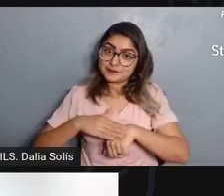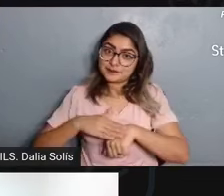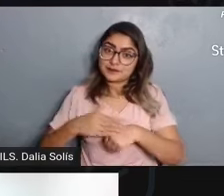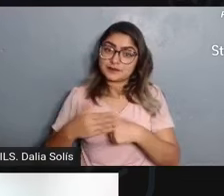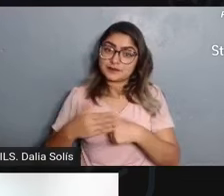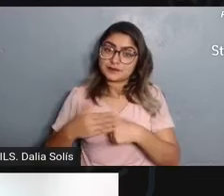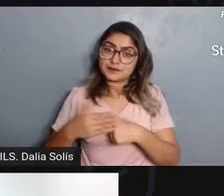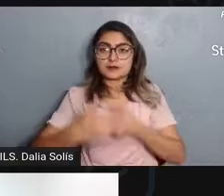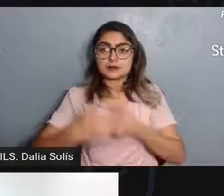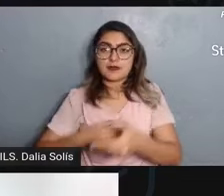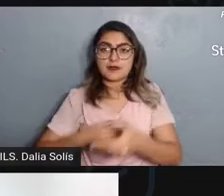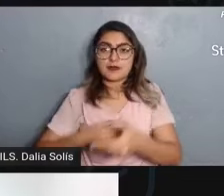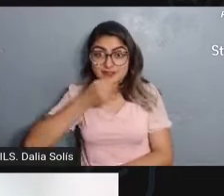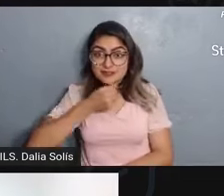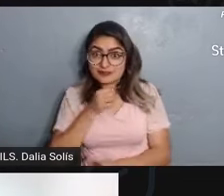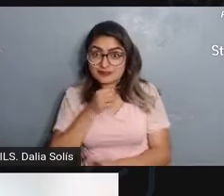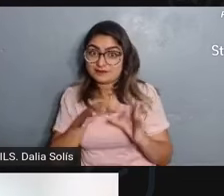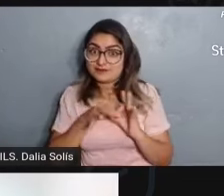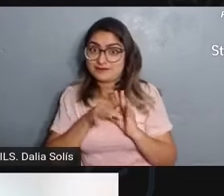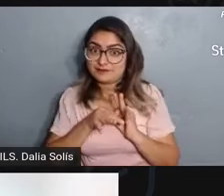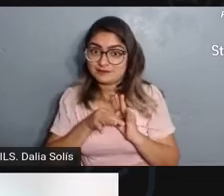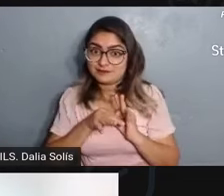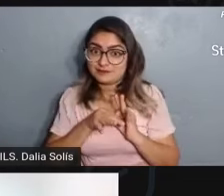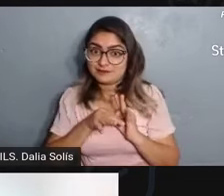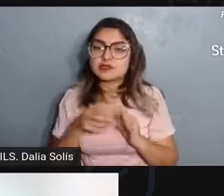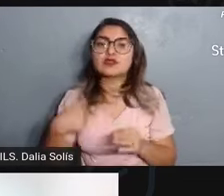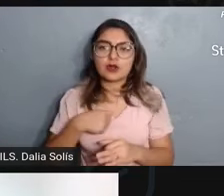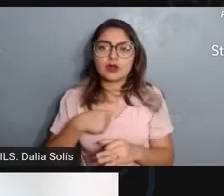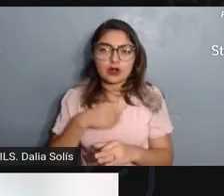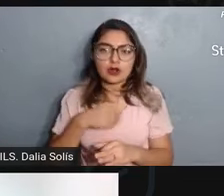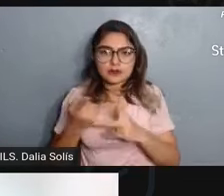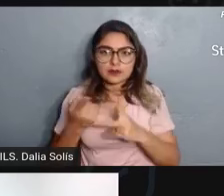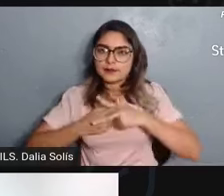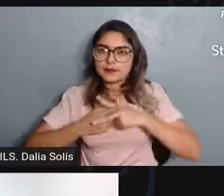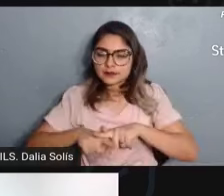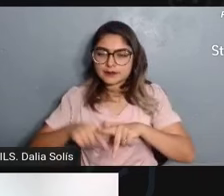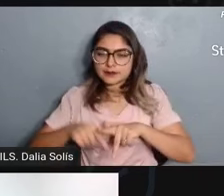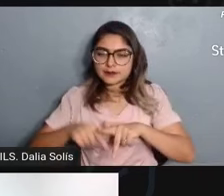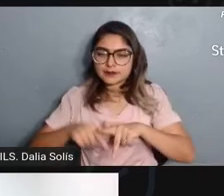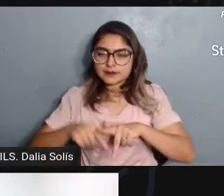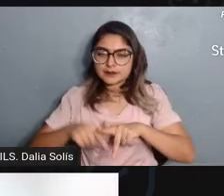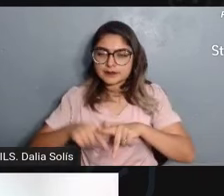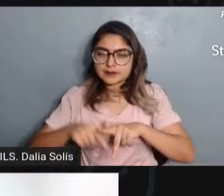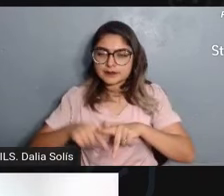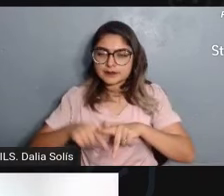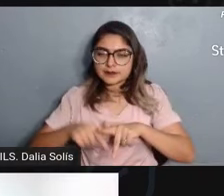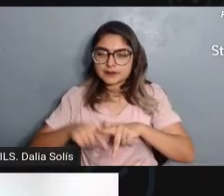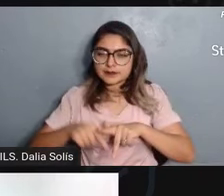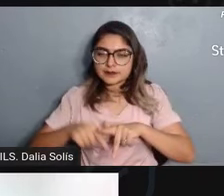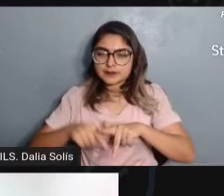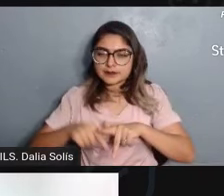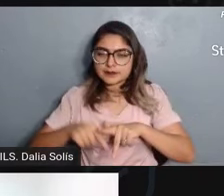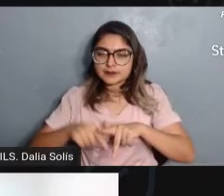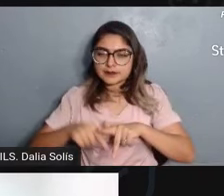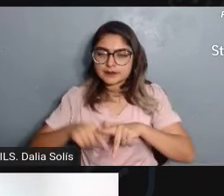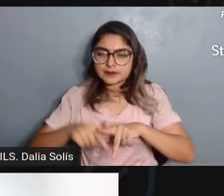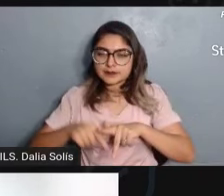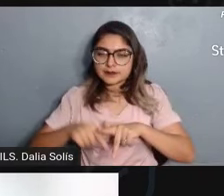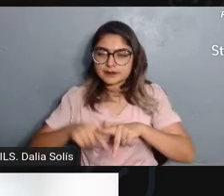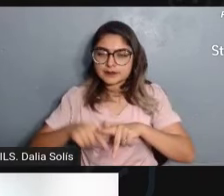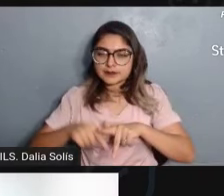más integral. Entonces decía, la sexualidad tenemos 4 componentes. El erotismo, que es el que acabo de mencionar, mi